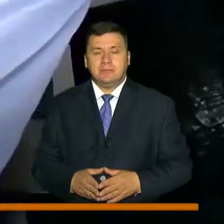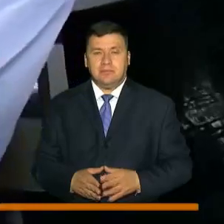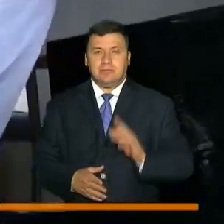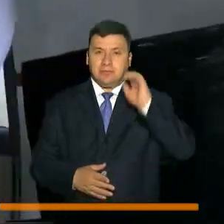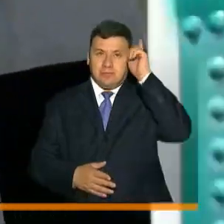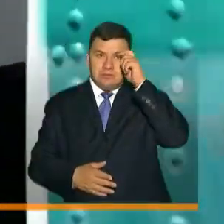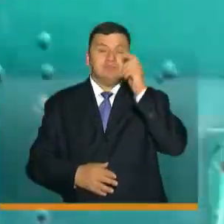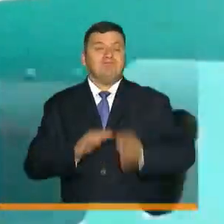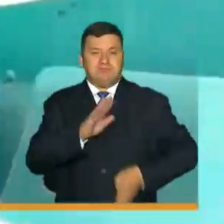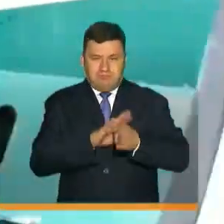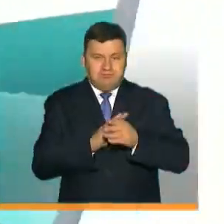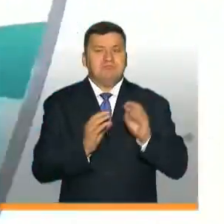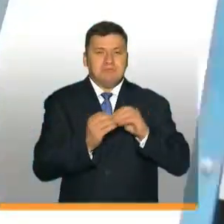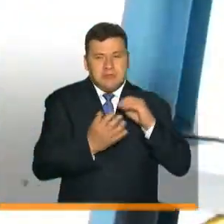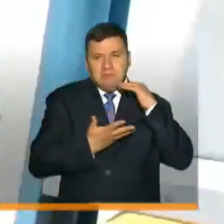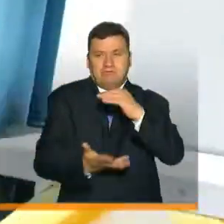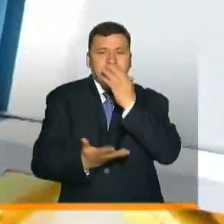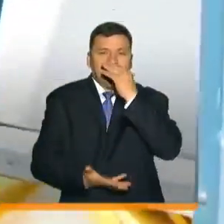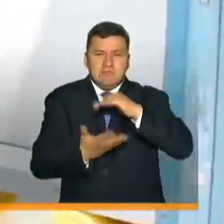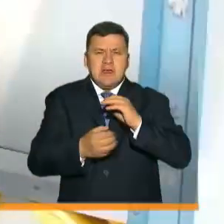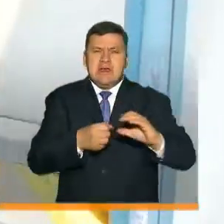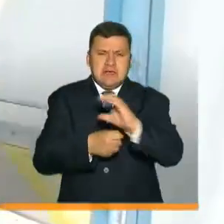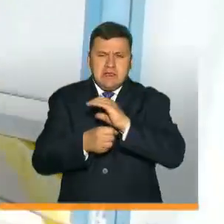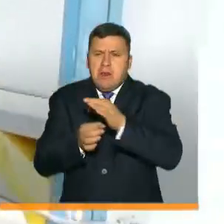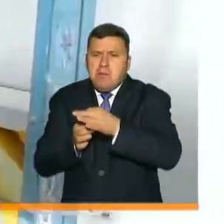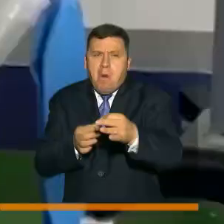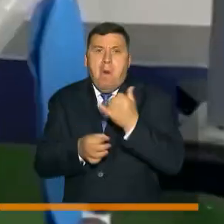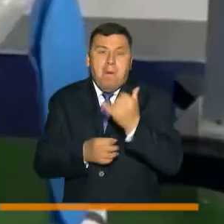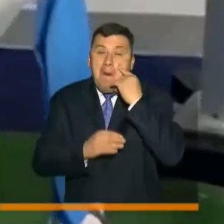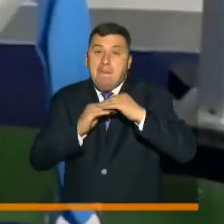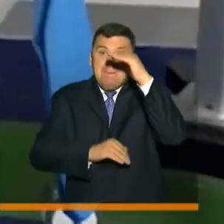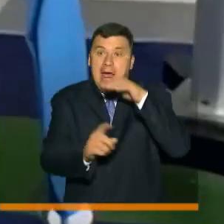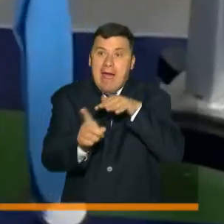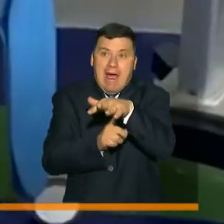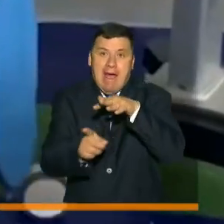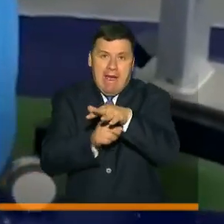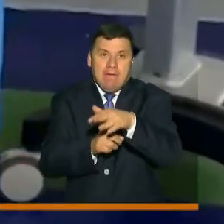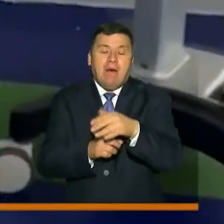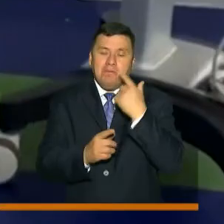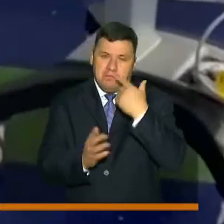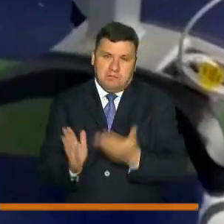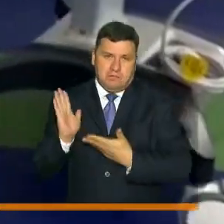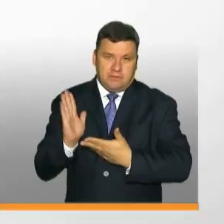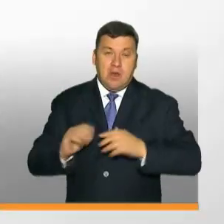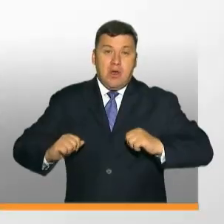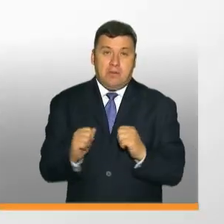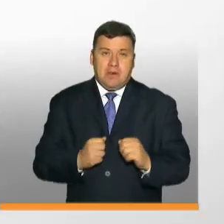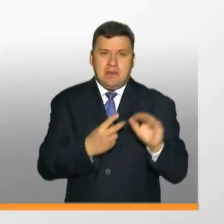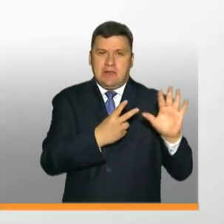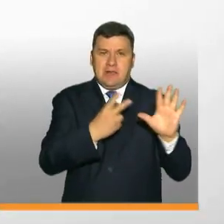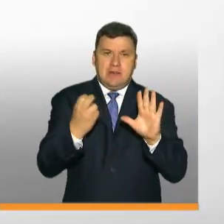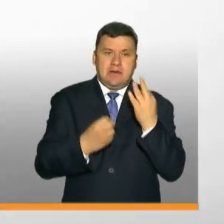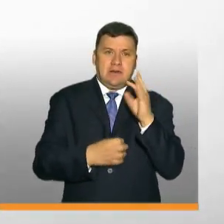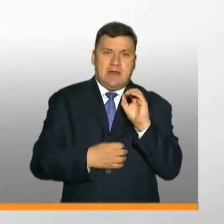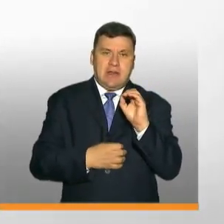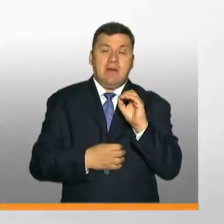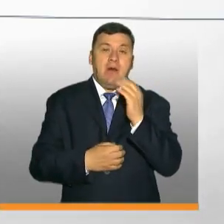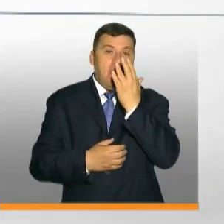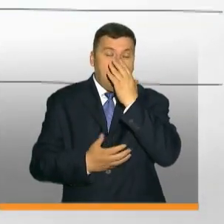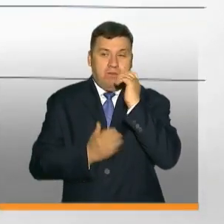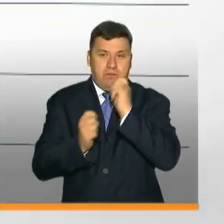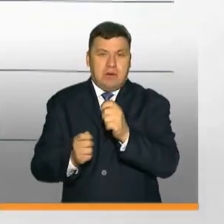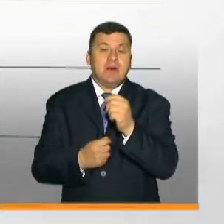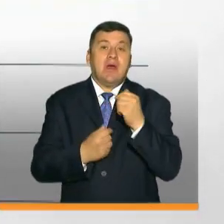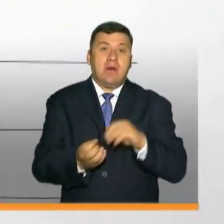El gobierno sigue con la entrega de ventiladores. En algunas ciudades o municipios donde hay mayor afectación, las cosas están así. En Bogotá, 730 ventiladores